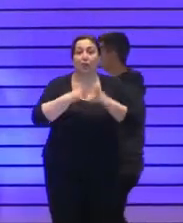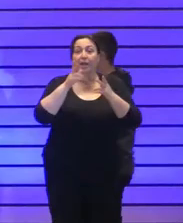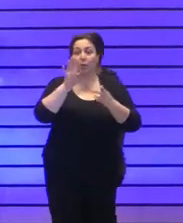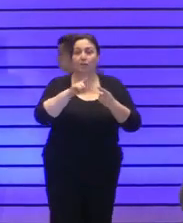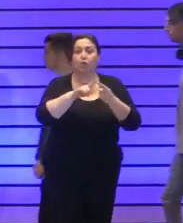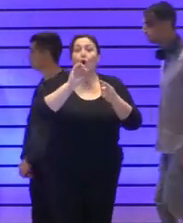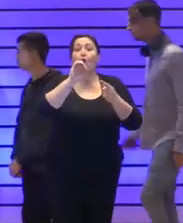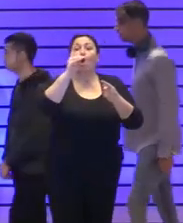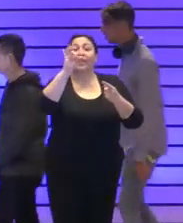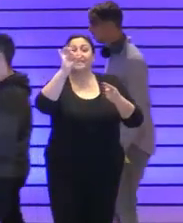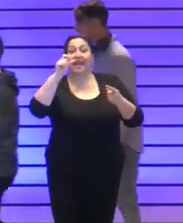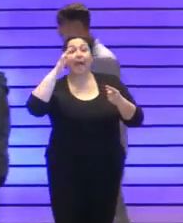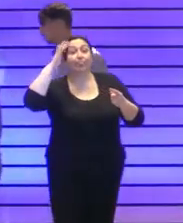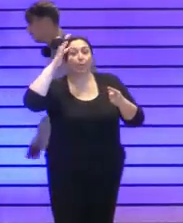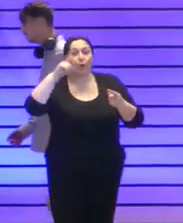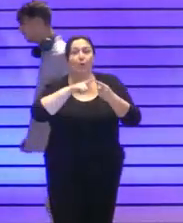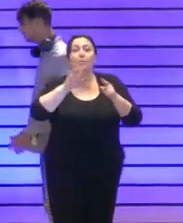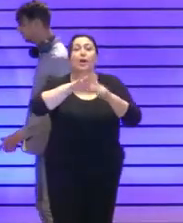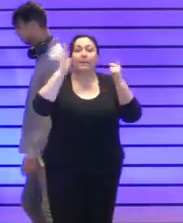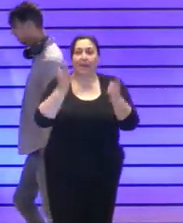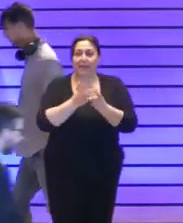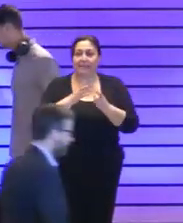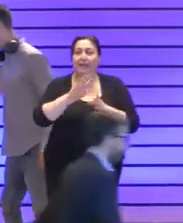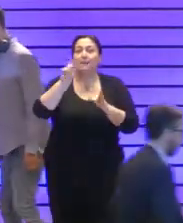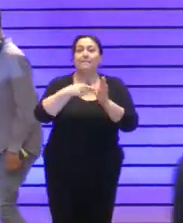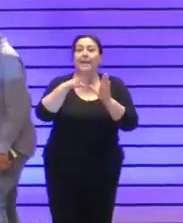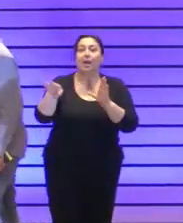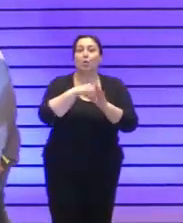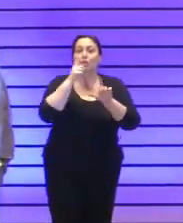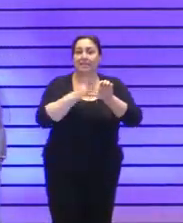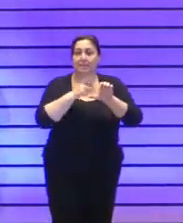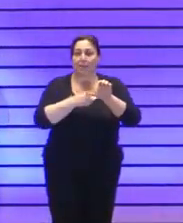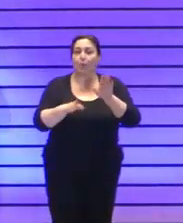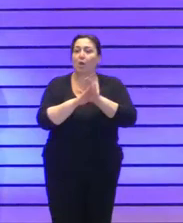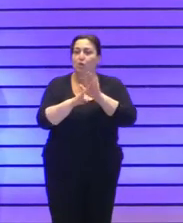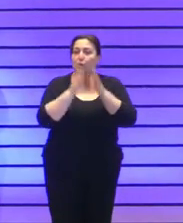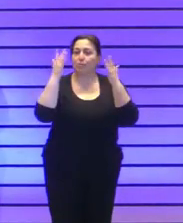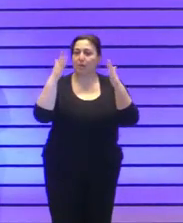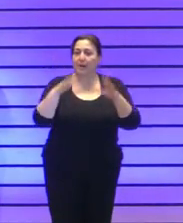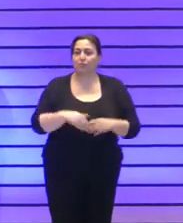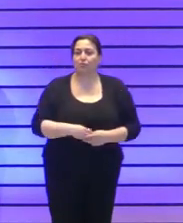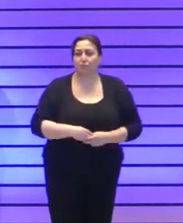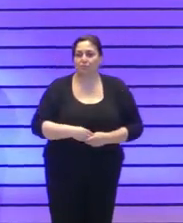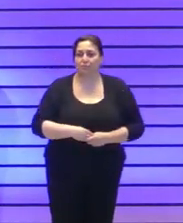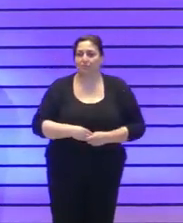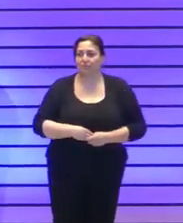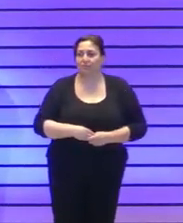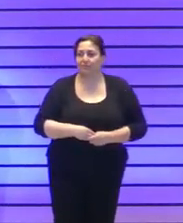O Deseando por el Planeta de Plena Inclusión Extremadura. Seguimos con los aplausos.